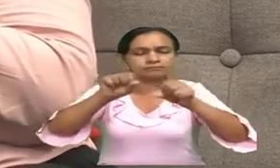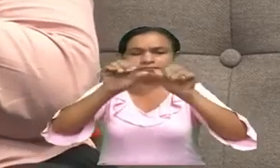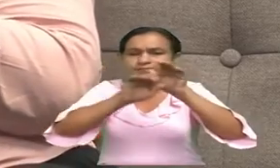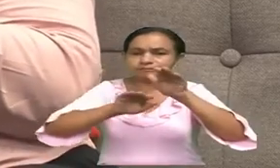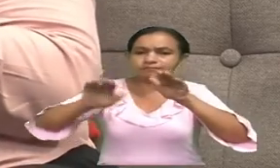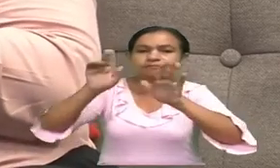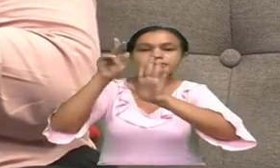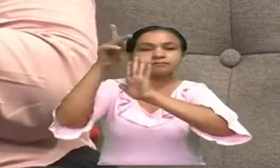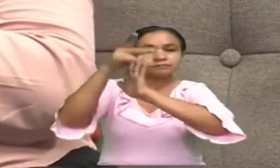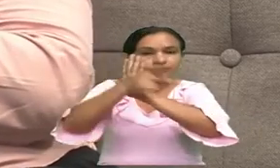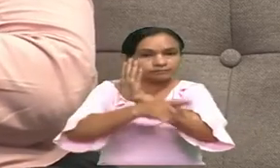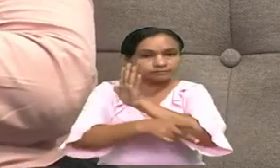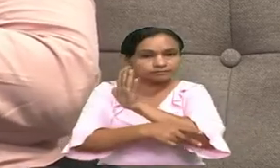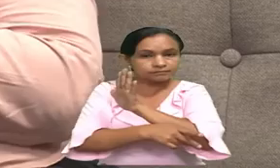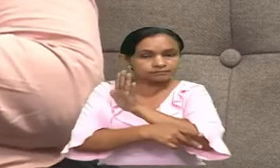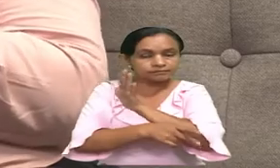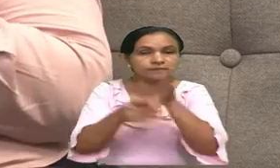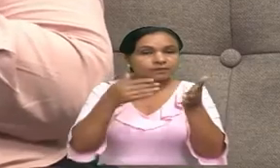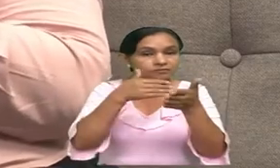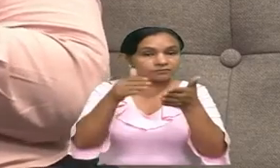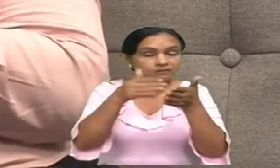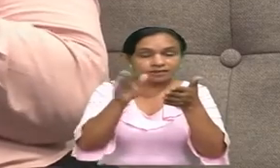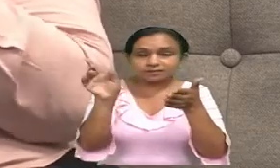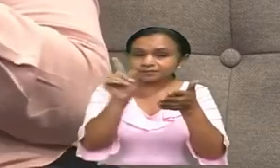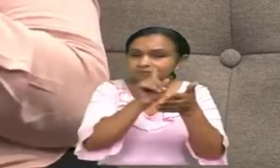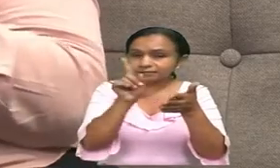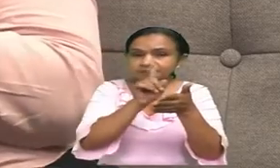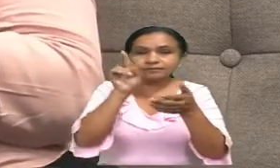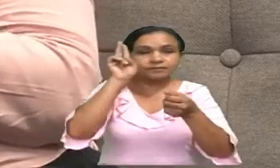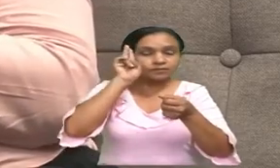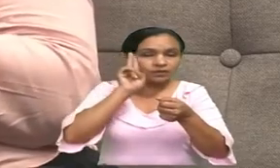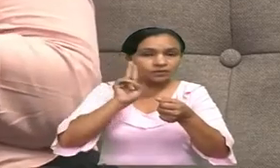amplio. Pero eso no es tan fácil, sino que las